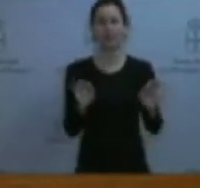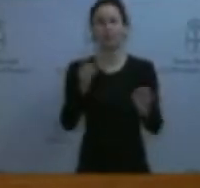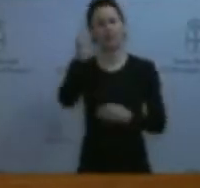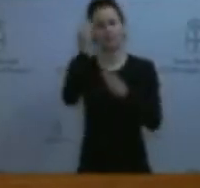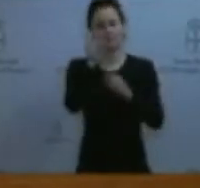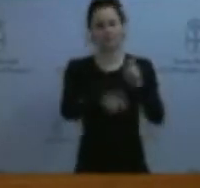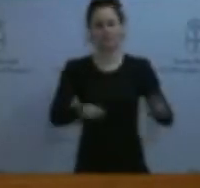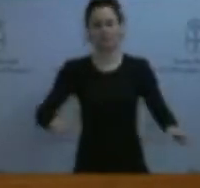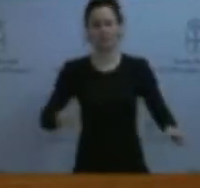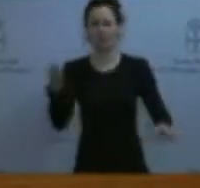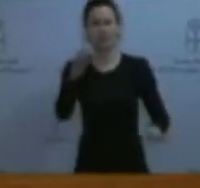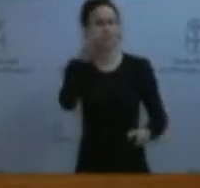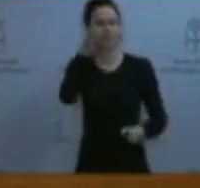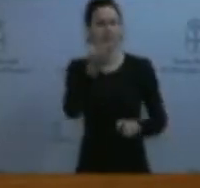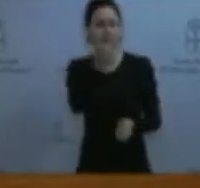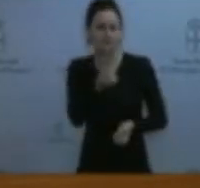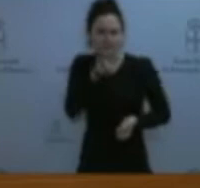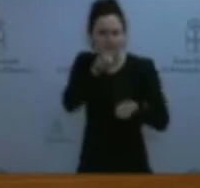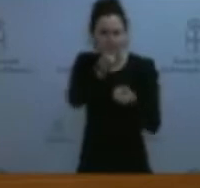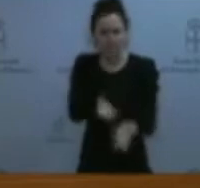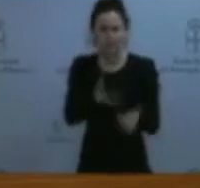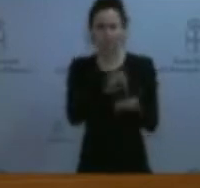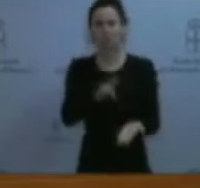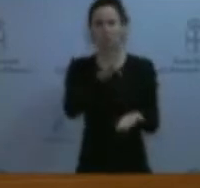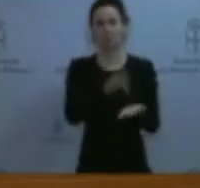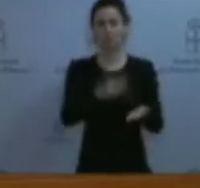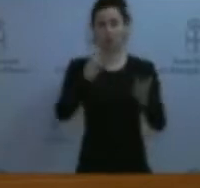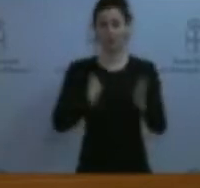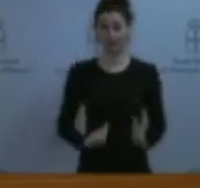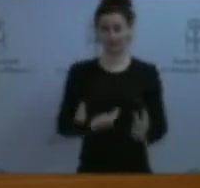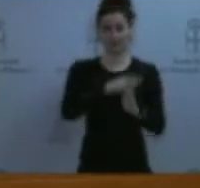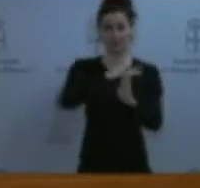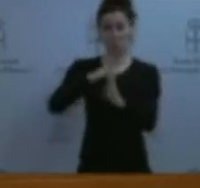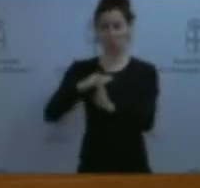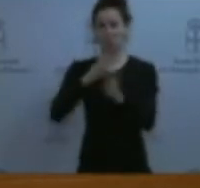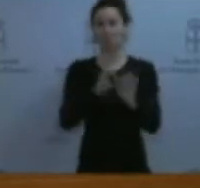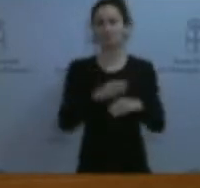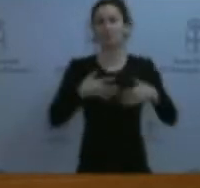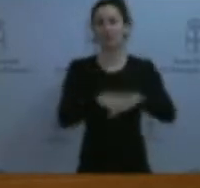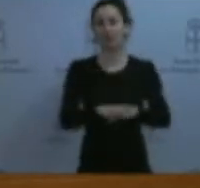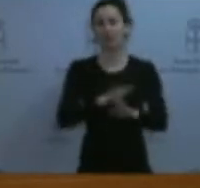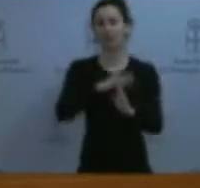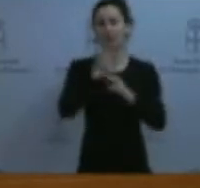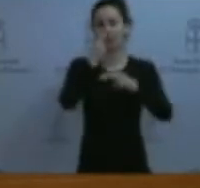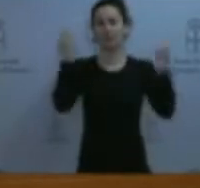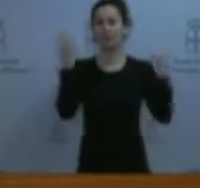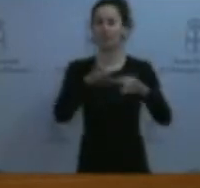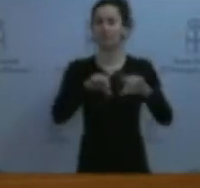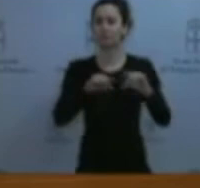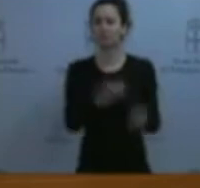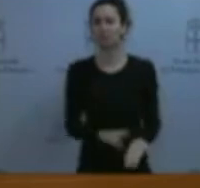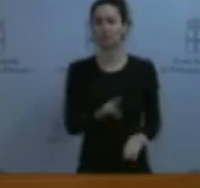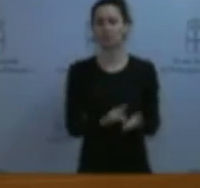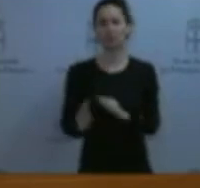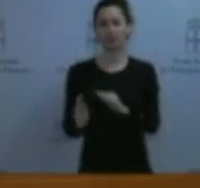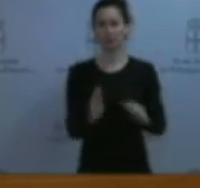información veraz y real de lo que emiten estos medidores, incluido en la red de medición pública del Principado de Asturias y